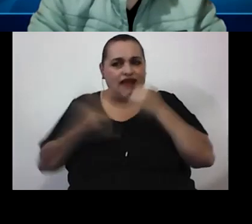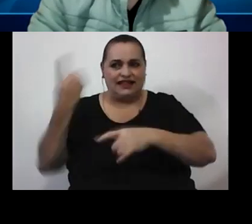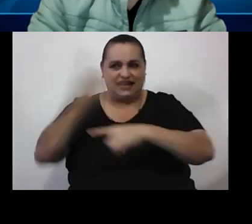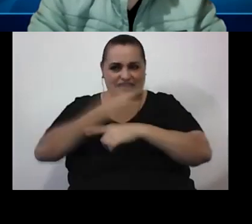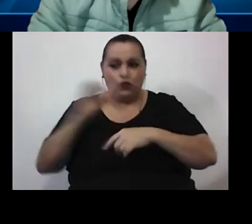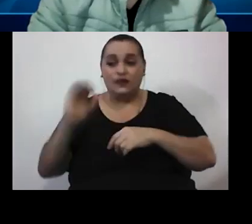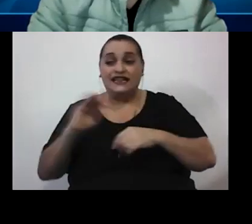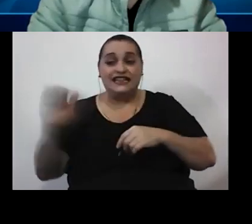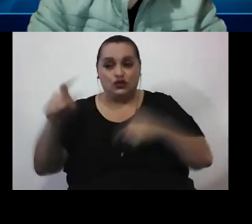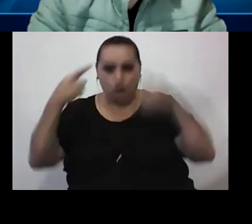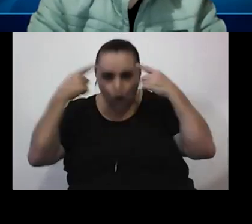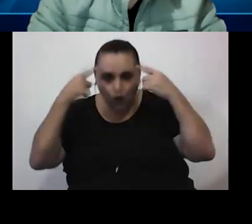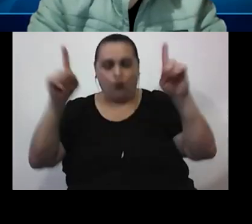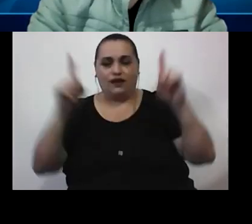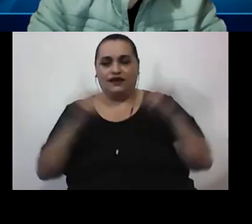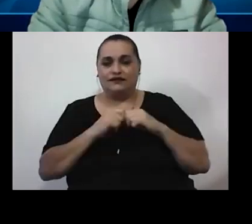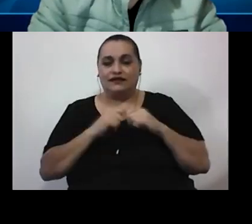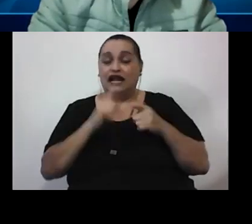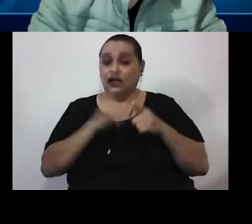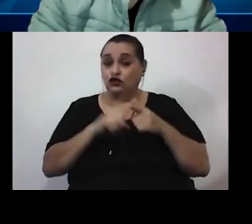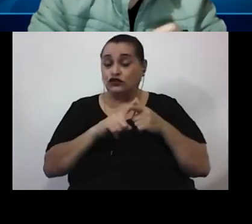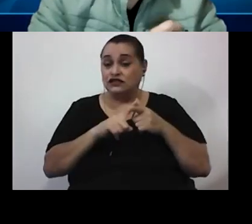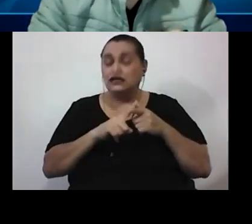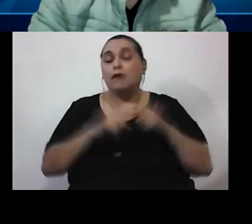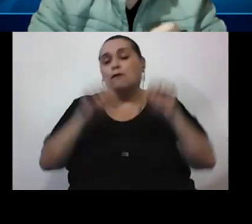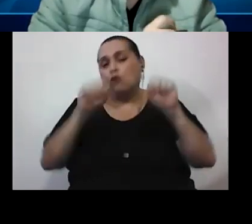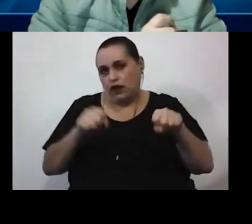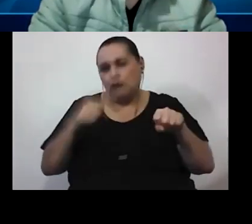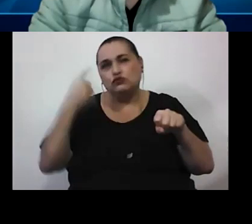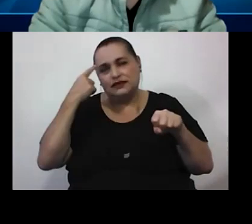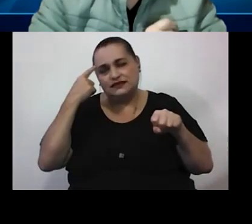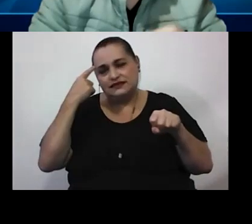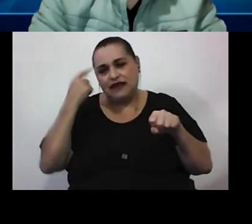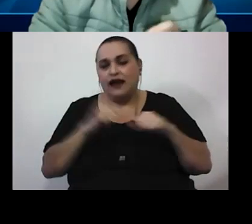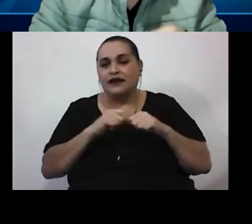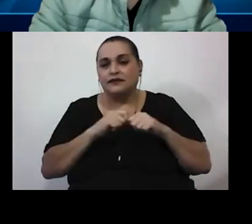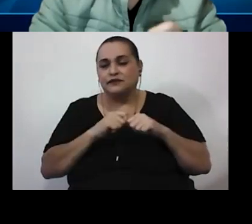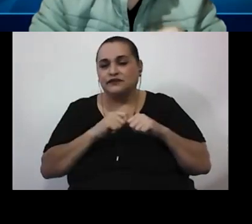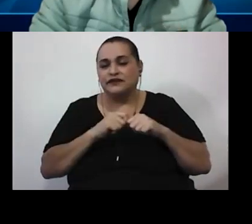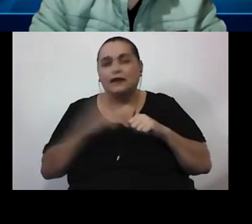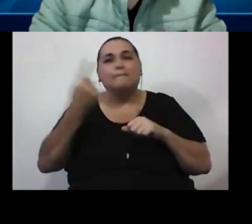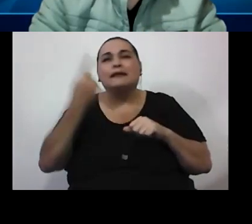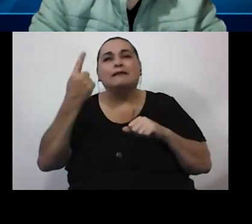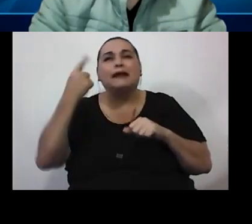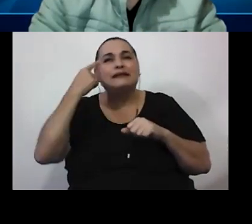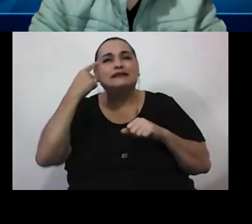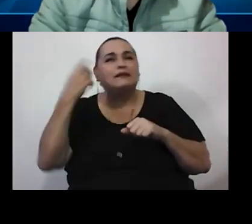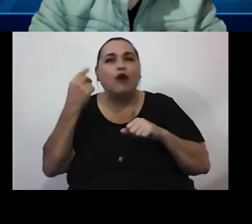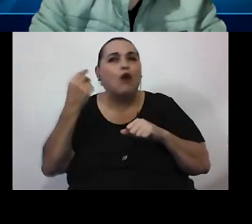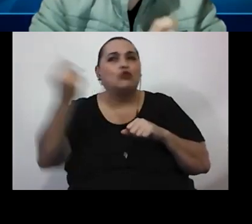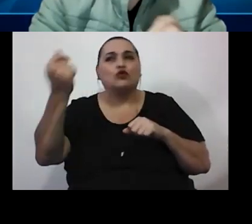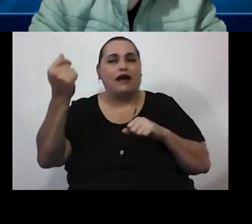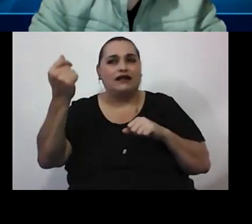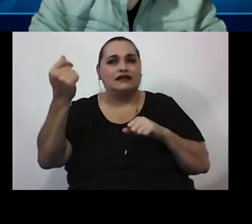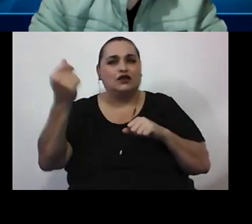persona? Entonces, podemos pensar así, los primeros pensamientos automáticos que vinieron a usted,